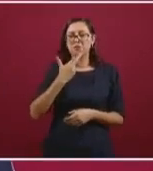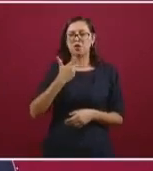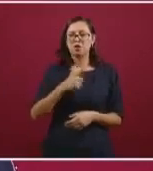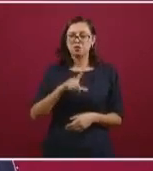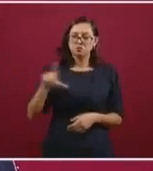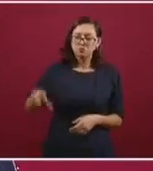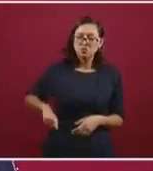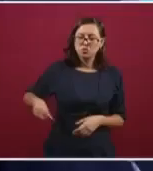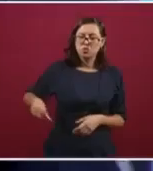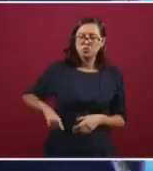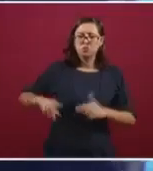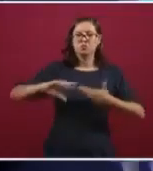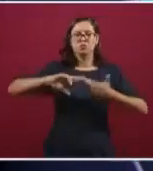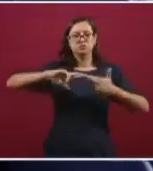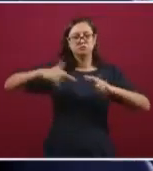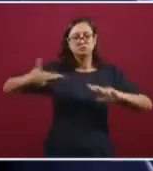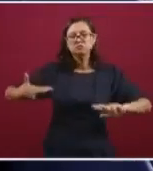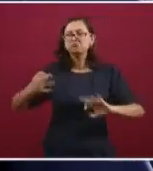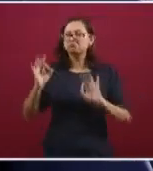gobernadores y